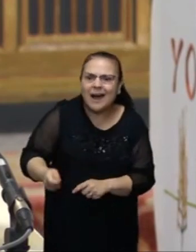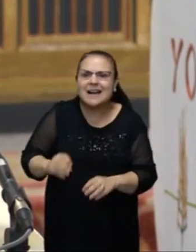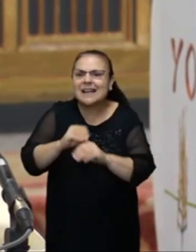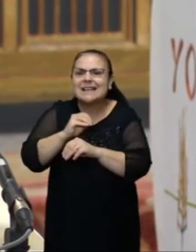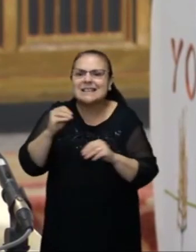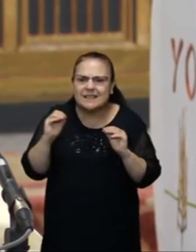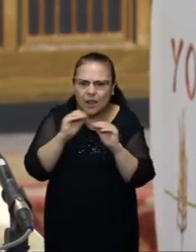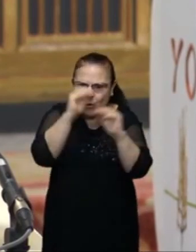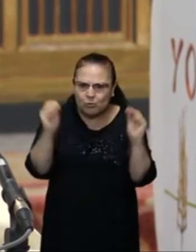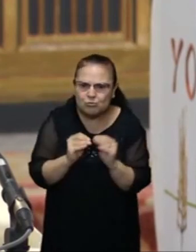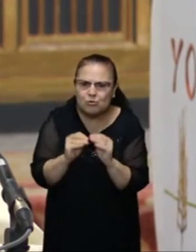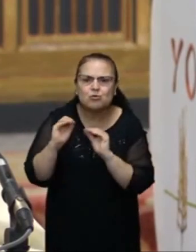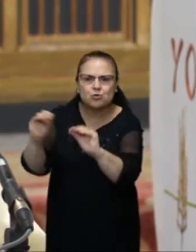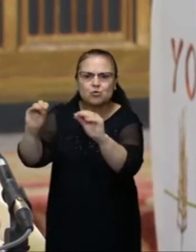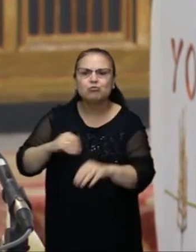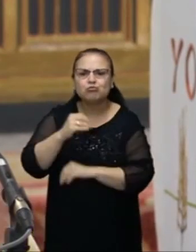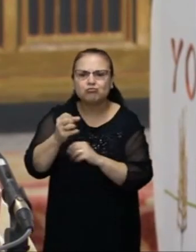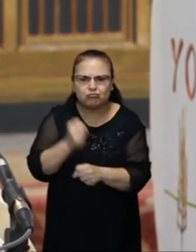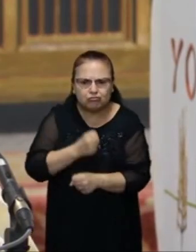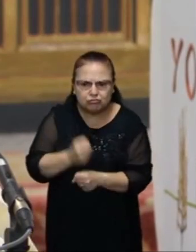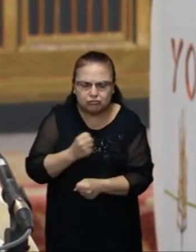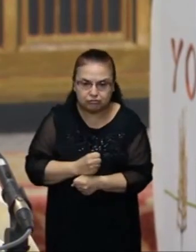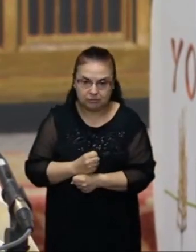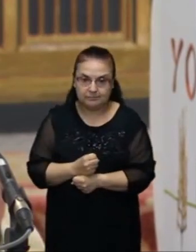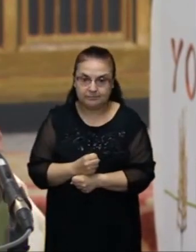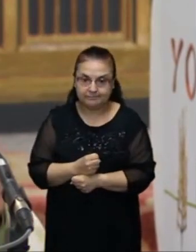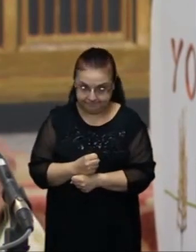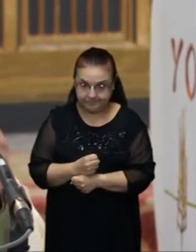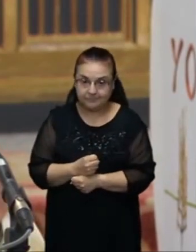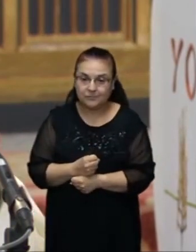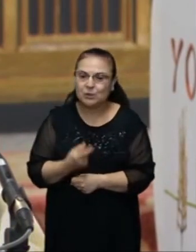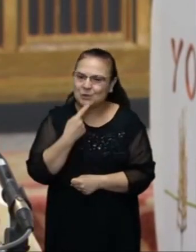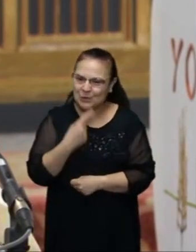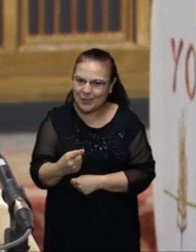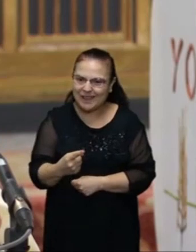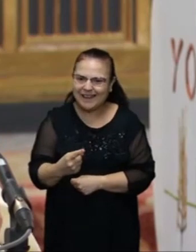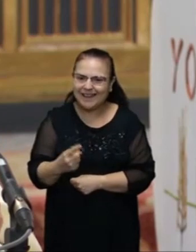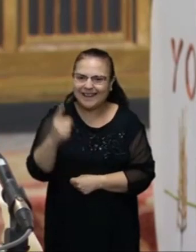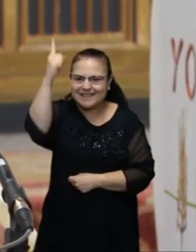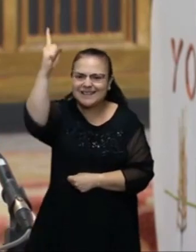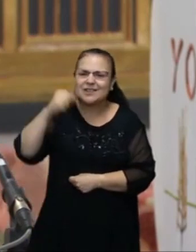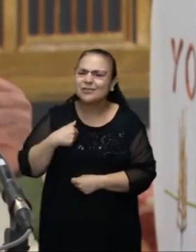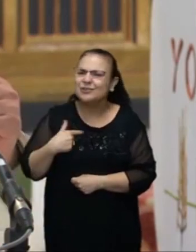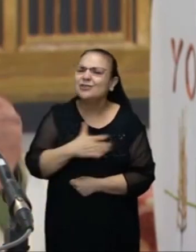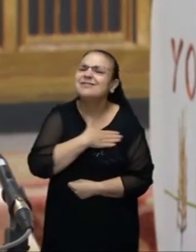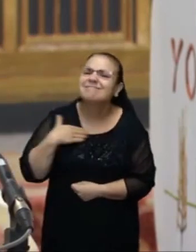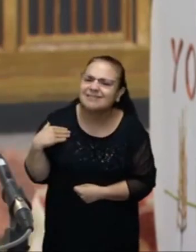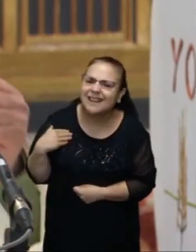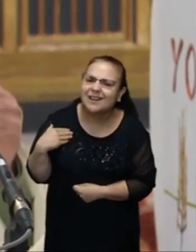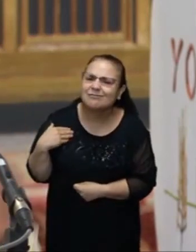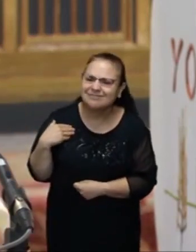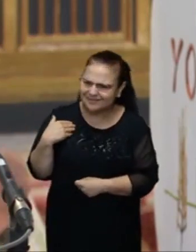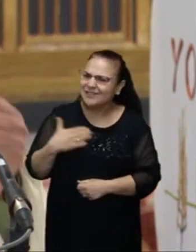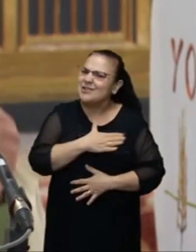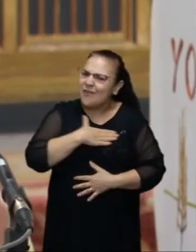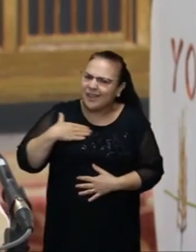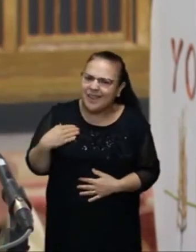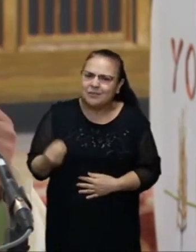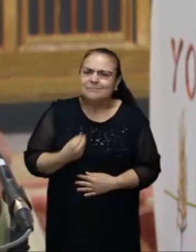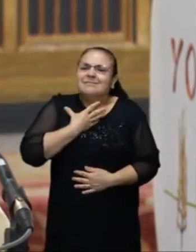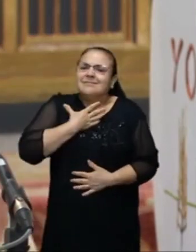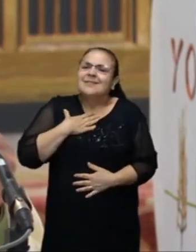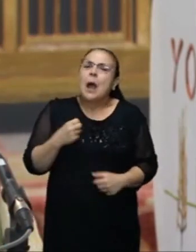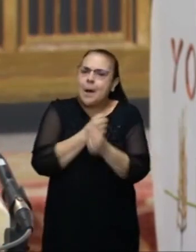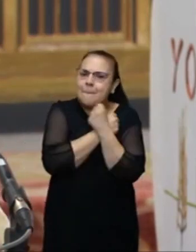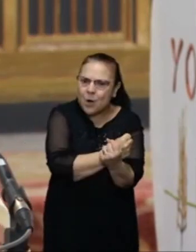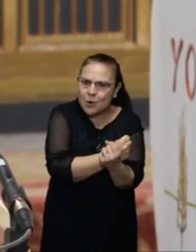obras. O intima más que nunca con el Señor. Dile al Señor que le quieres y que quieres que te inspire ese amor